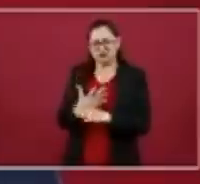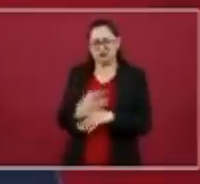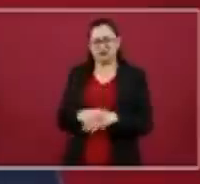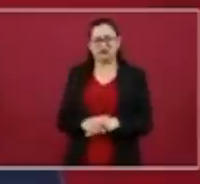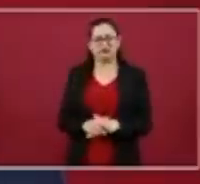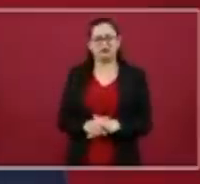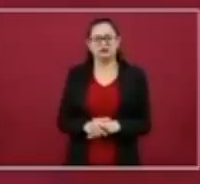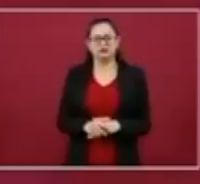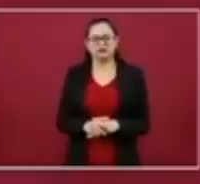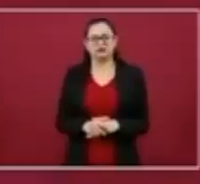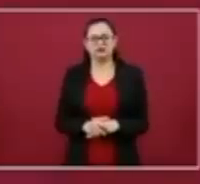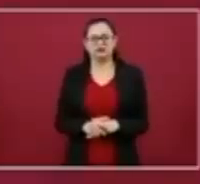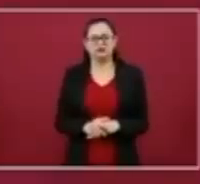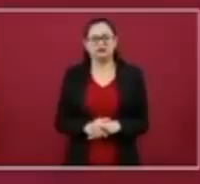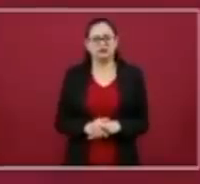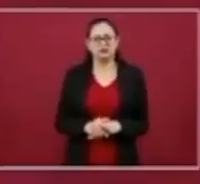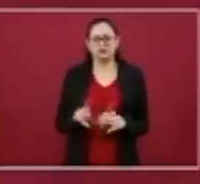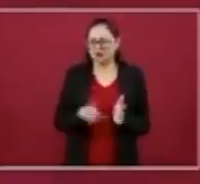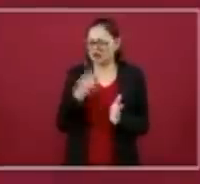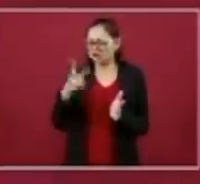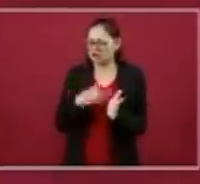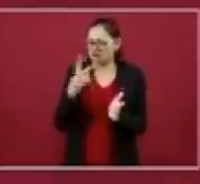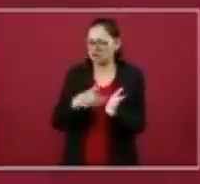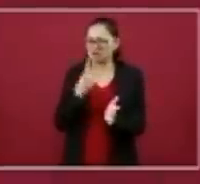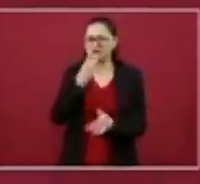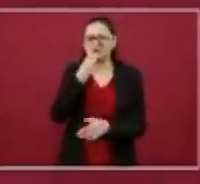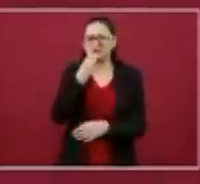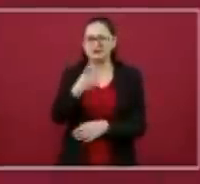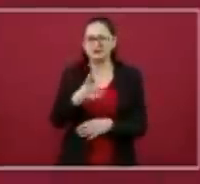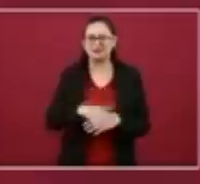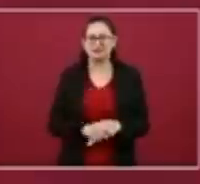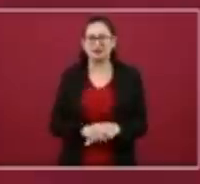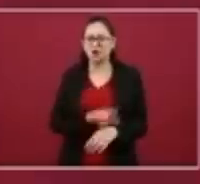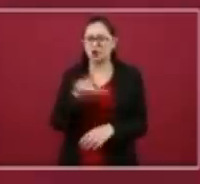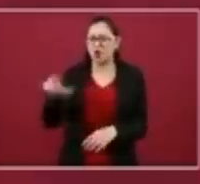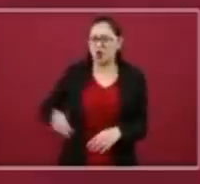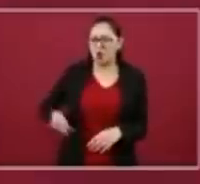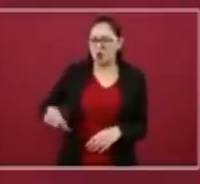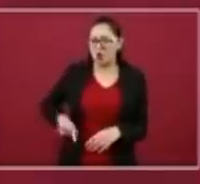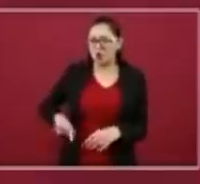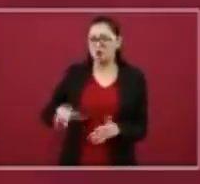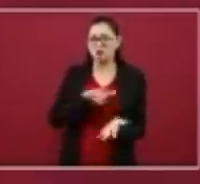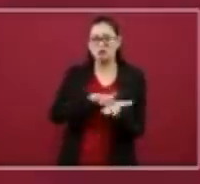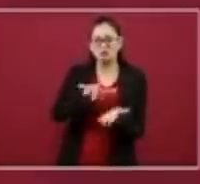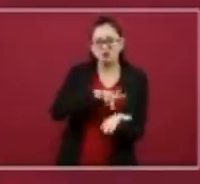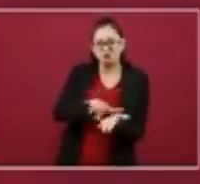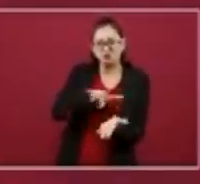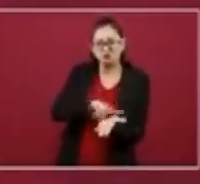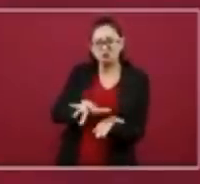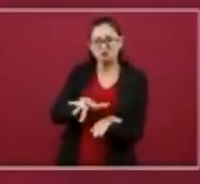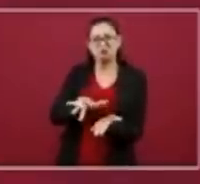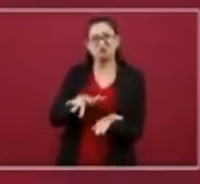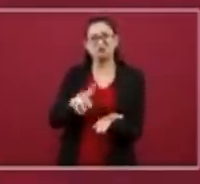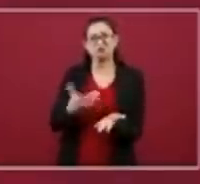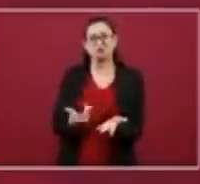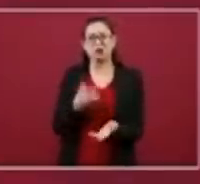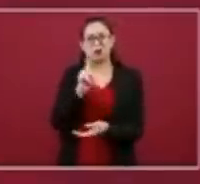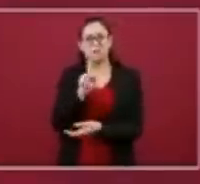ya lo había dicho, los gobernadores apoyan, los gobernadores del